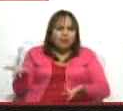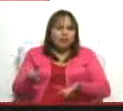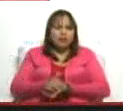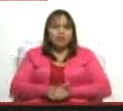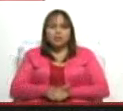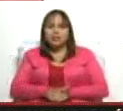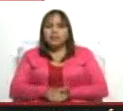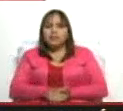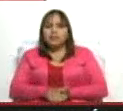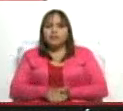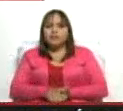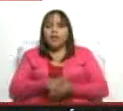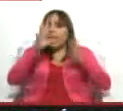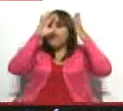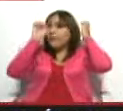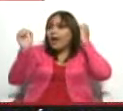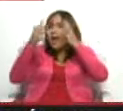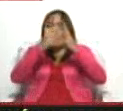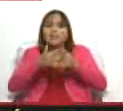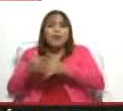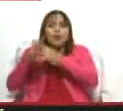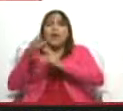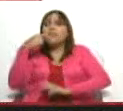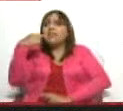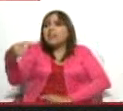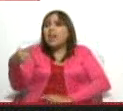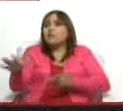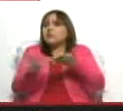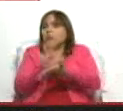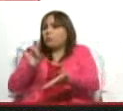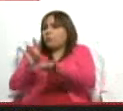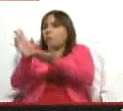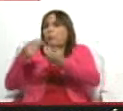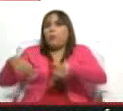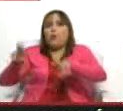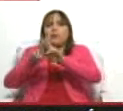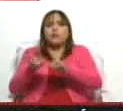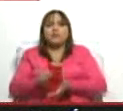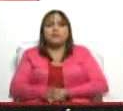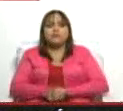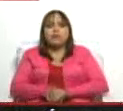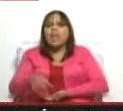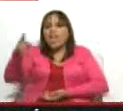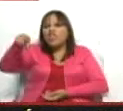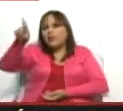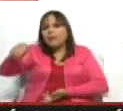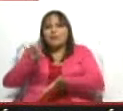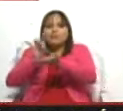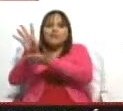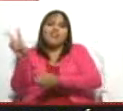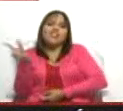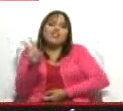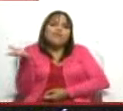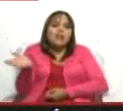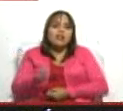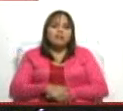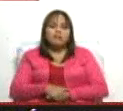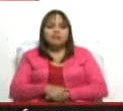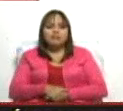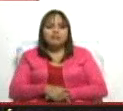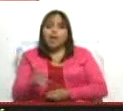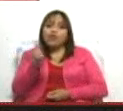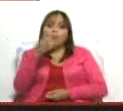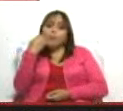Y que la embajada de Estados Unidos diga algo sobre la expulsión de la ONU de Venezuela, ellos también están expulsados de Venezuela. Por bueno no